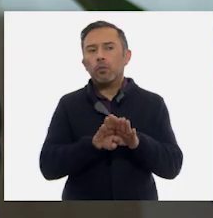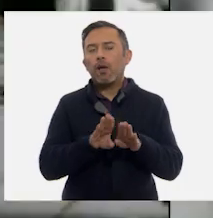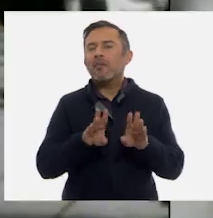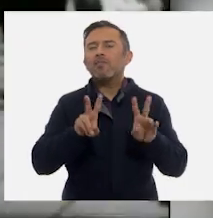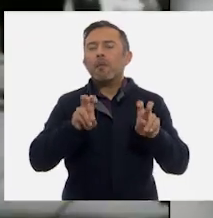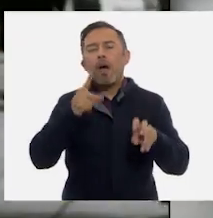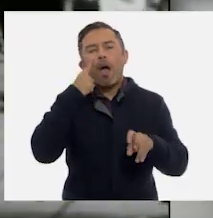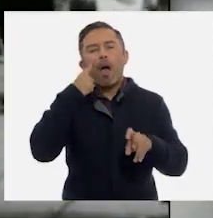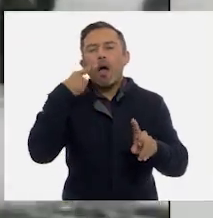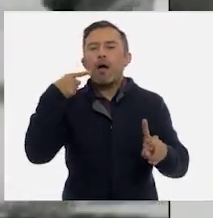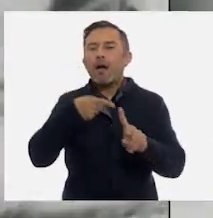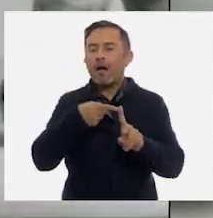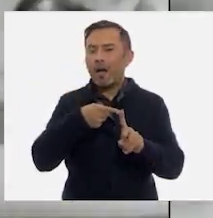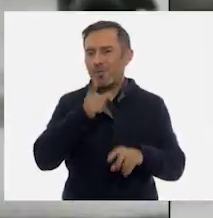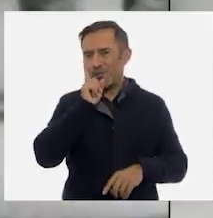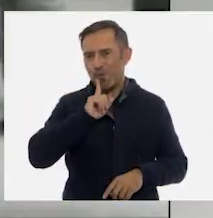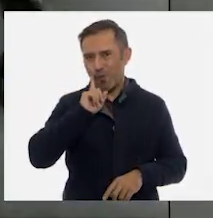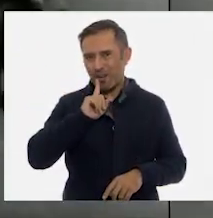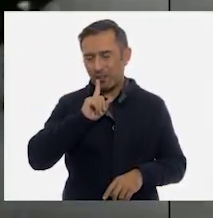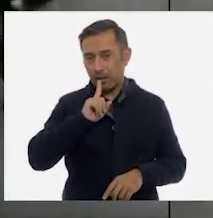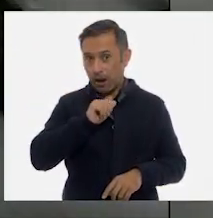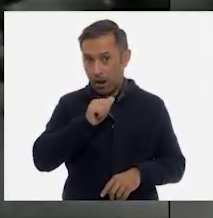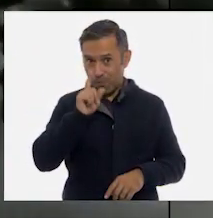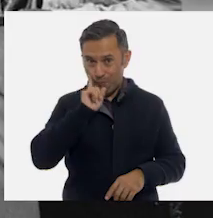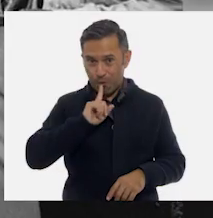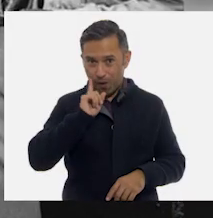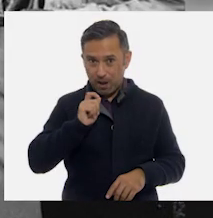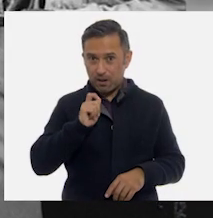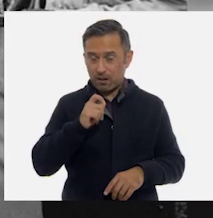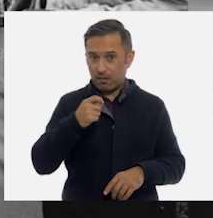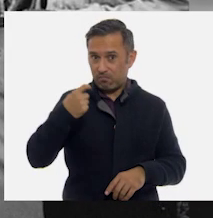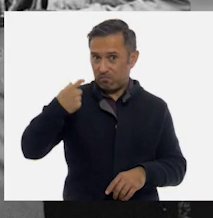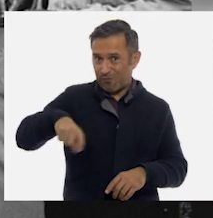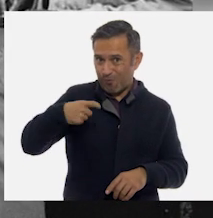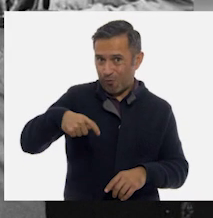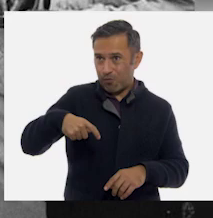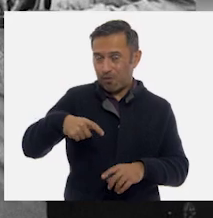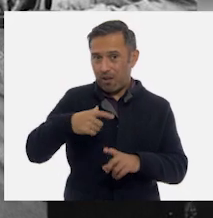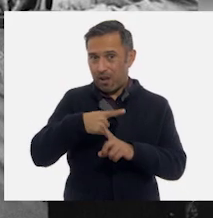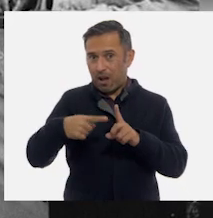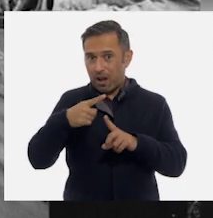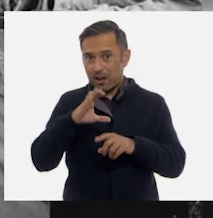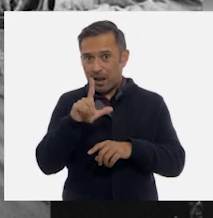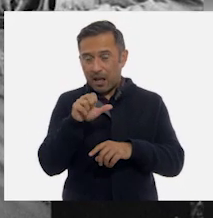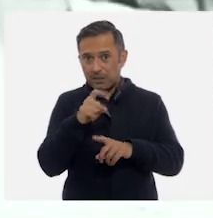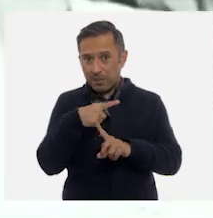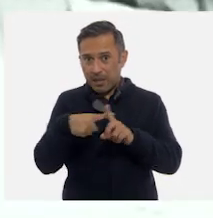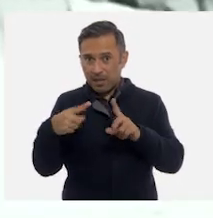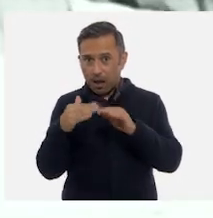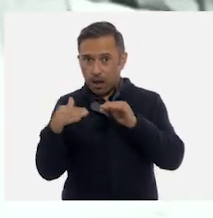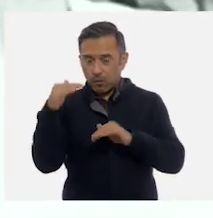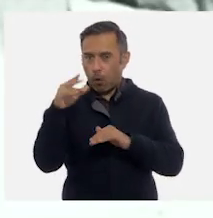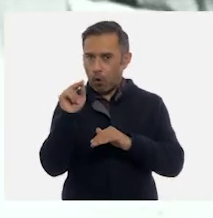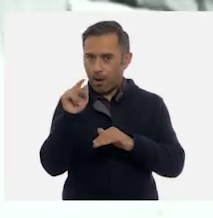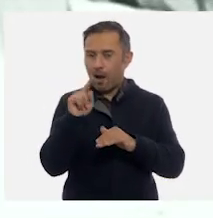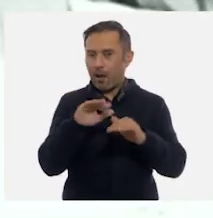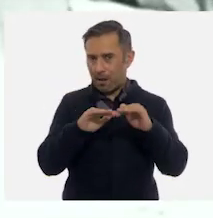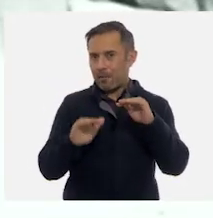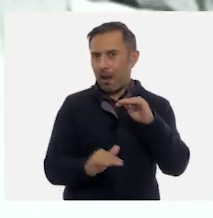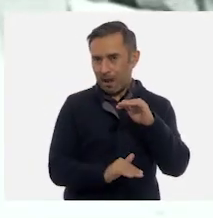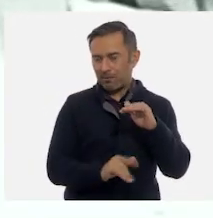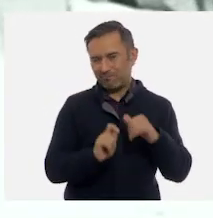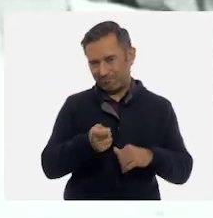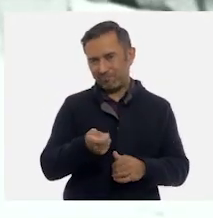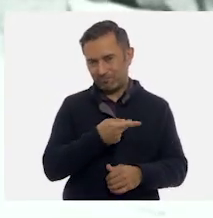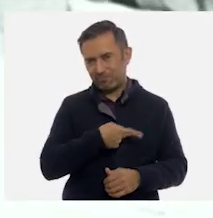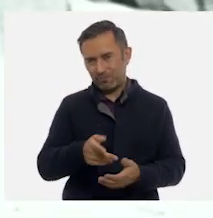mujer, pero no la mujer de clase media o clase alta, sobre todo de clase baja. Cuando ya escribió teatro de